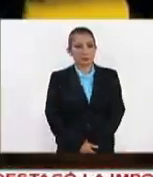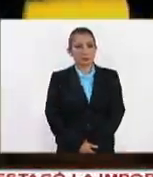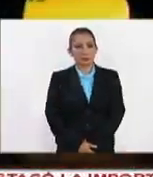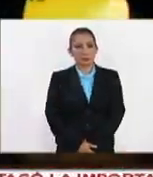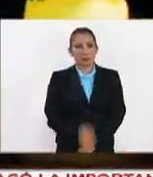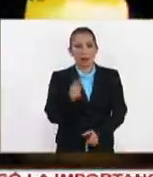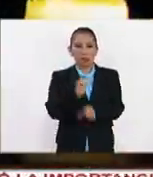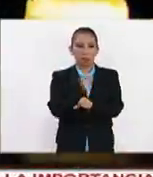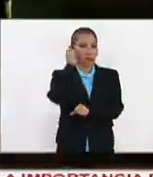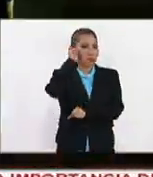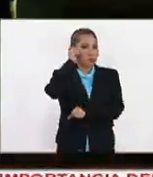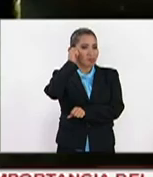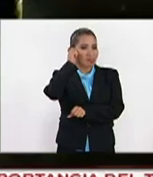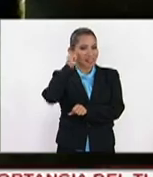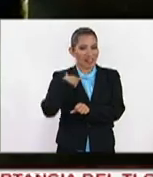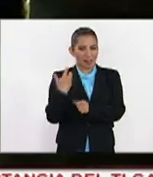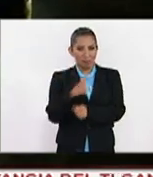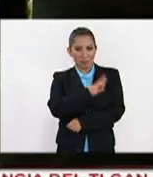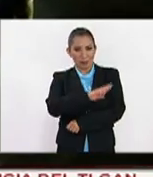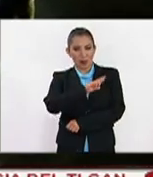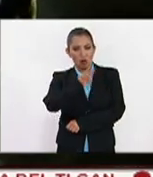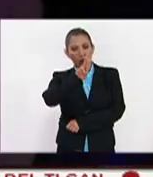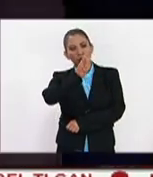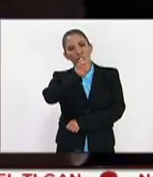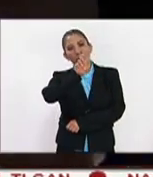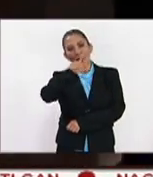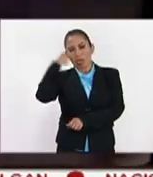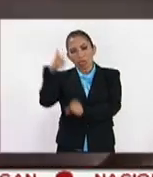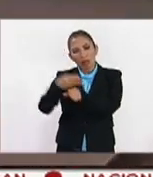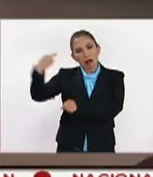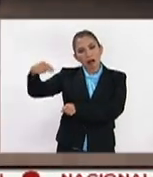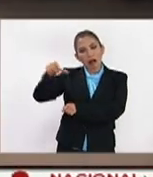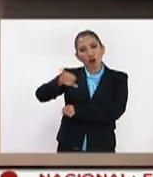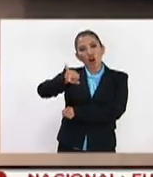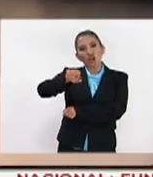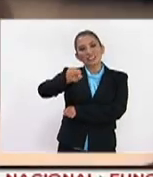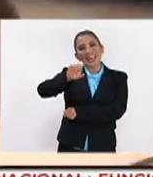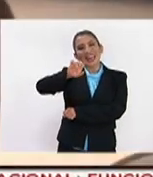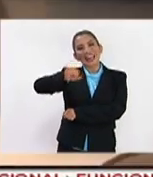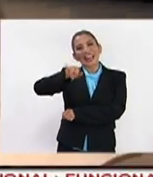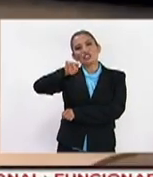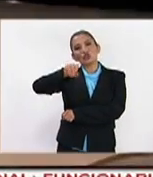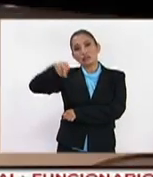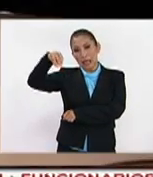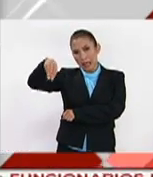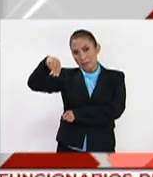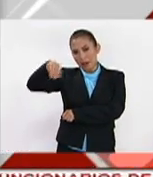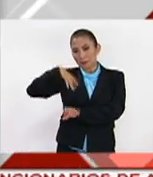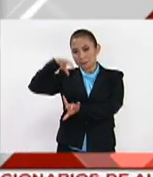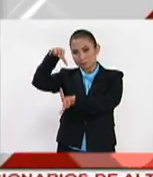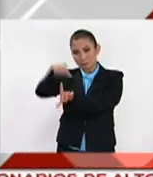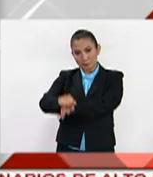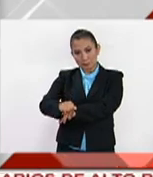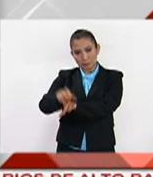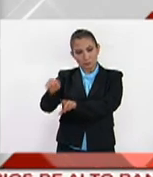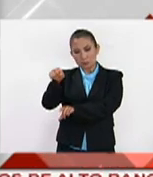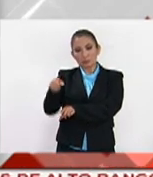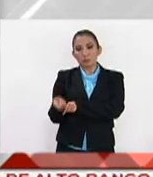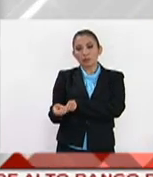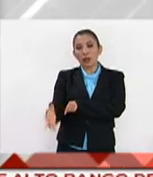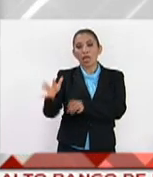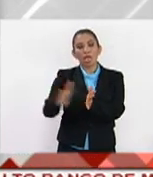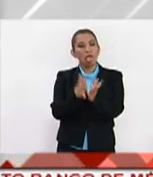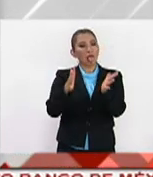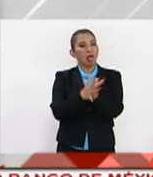Un conductor de la empresa de transporte privado Uber, identificado como José de Jesús N., fue detenido, acusado